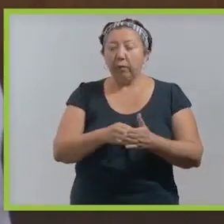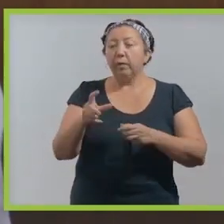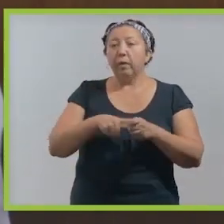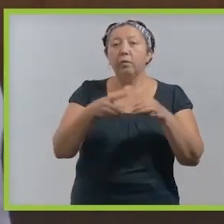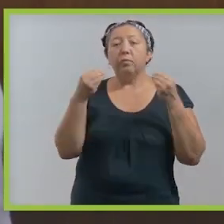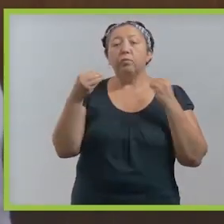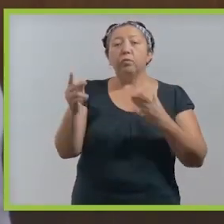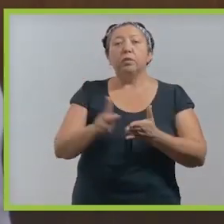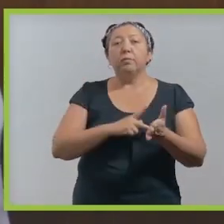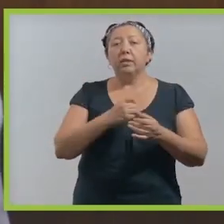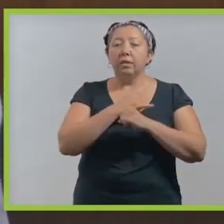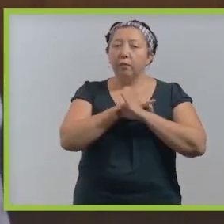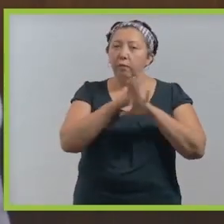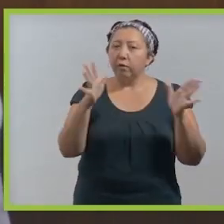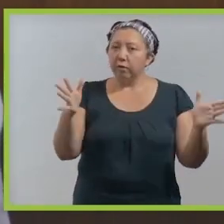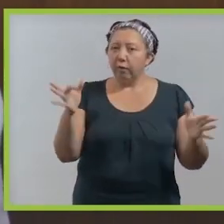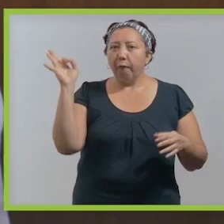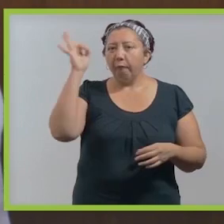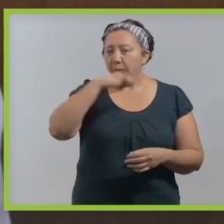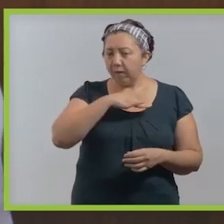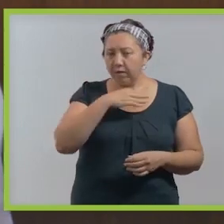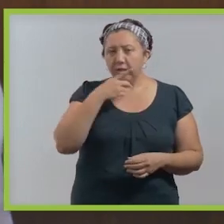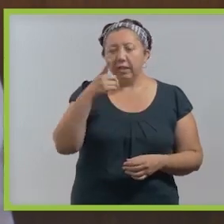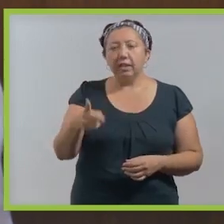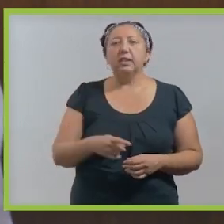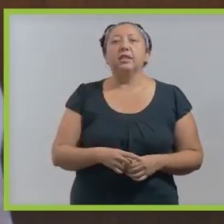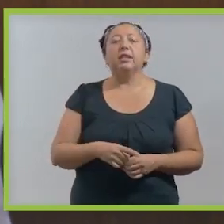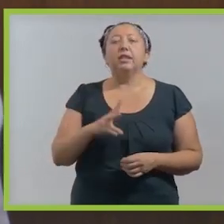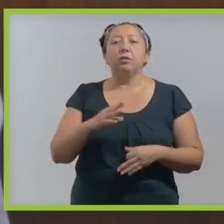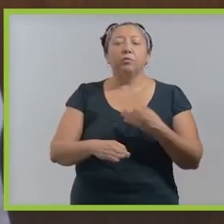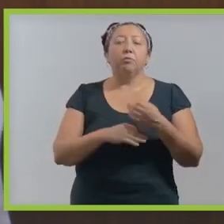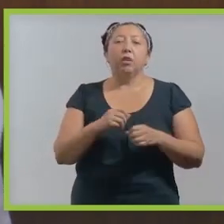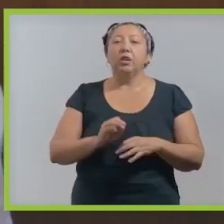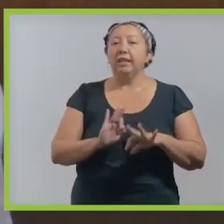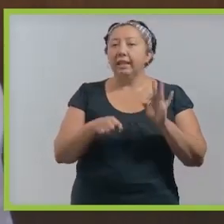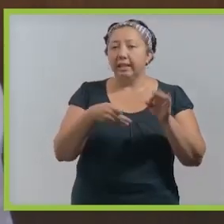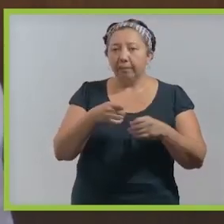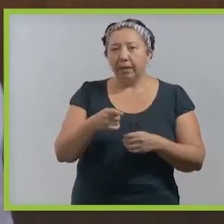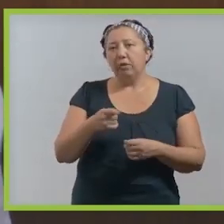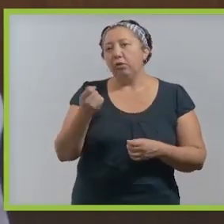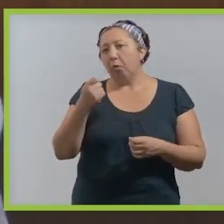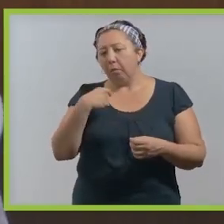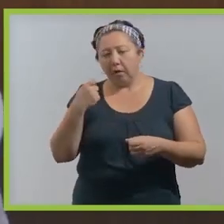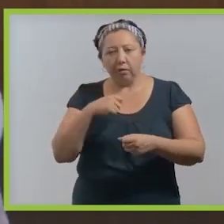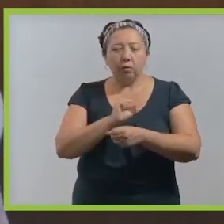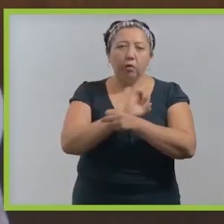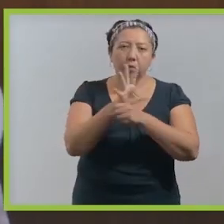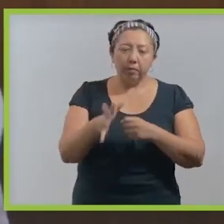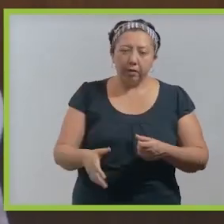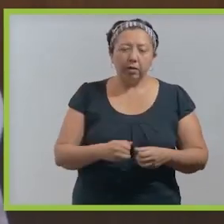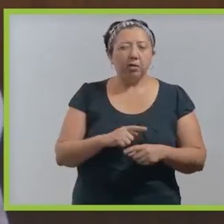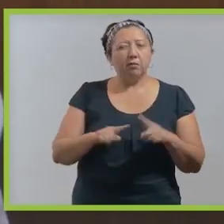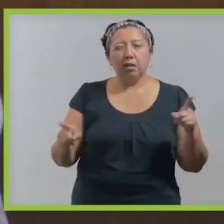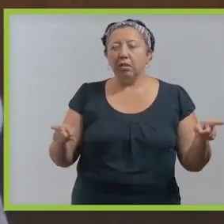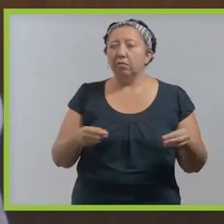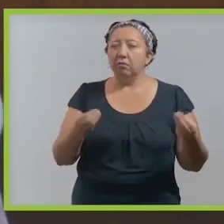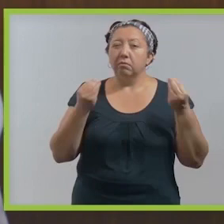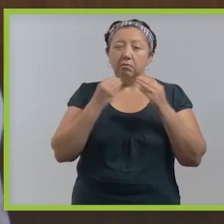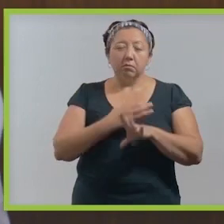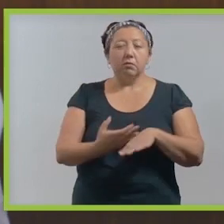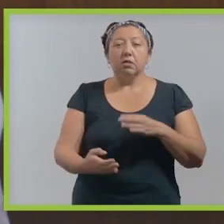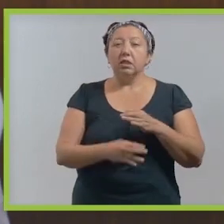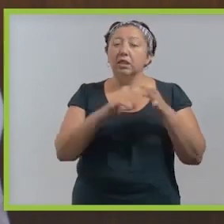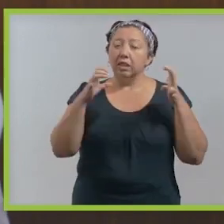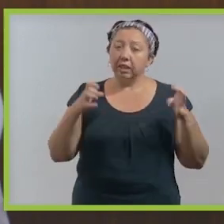muchas veces es información falsa. Hemos visto que si los tratamientos del coronavirus, que si sustancias, en fin, un montón de